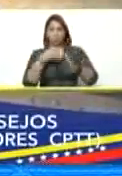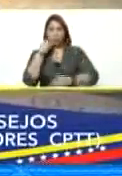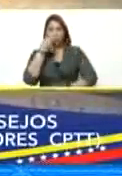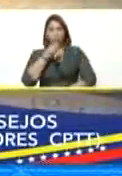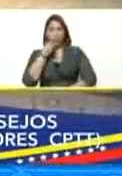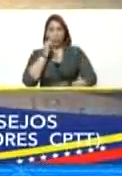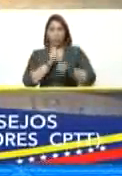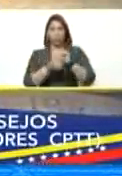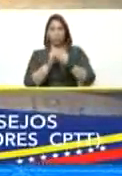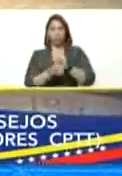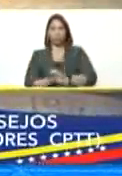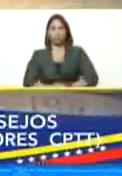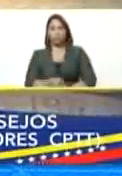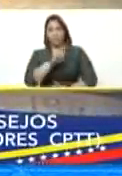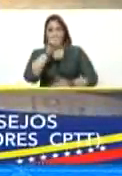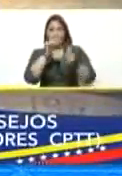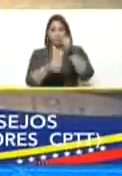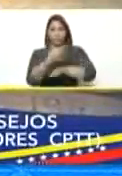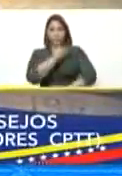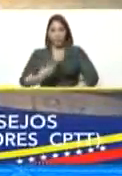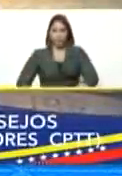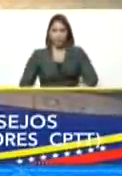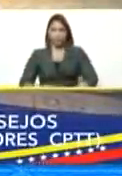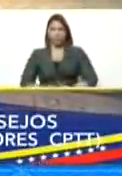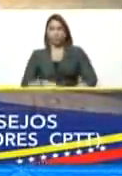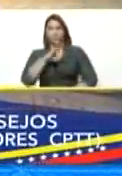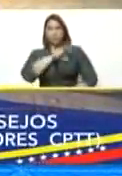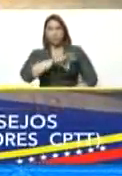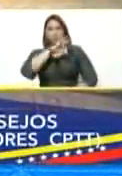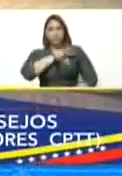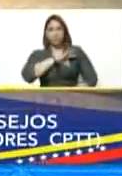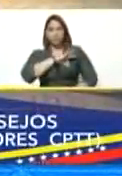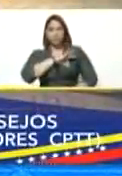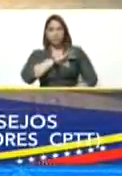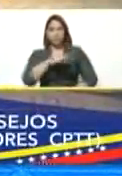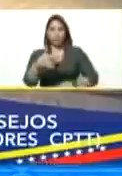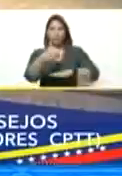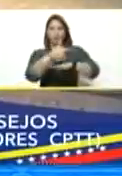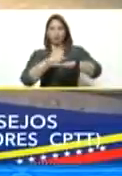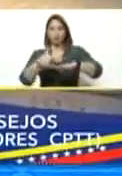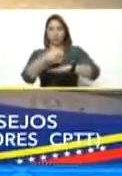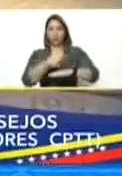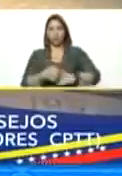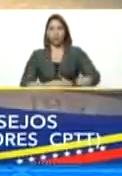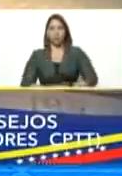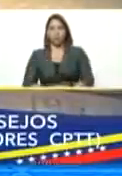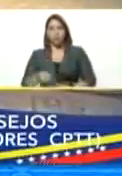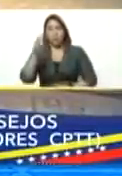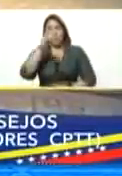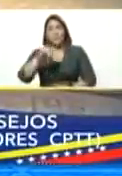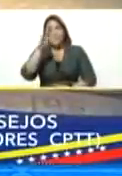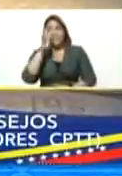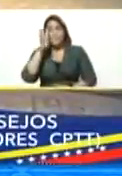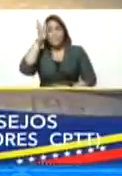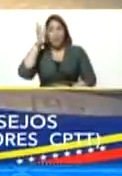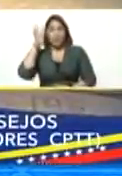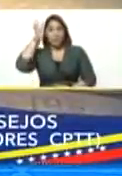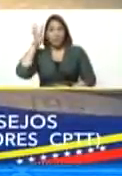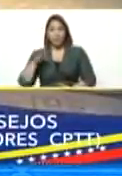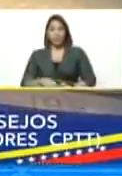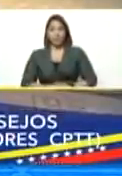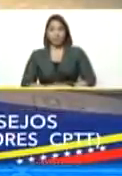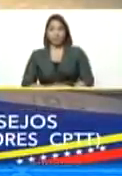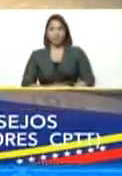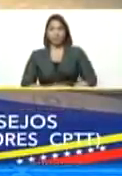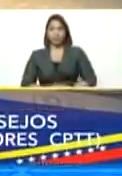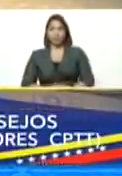y el Deporte, vicepresidente social del gobierno, Mervin Maldonado.